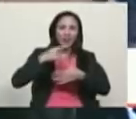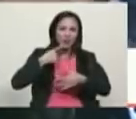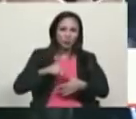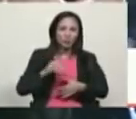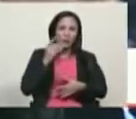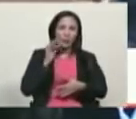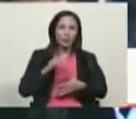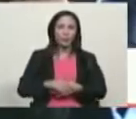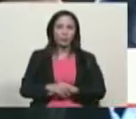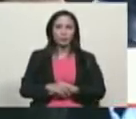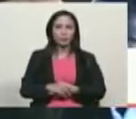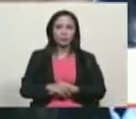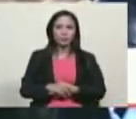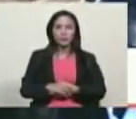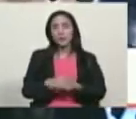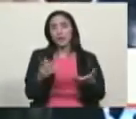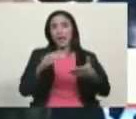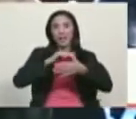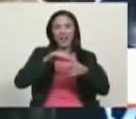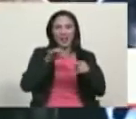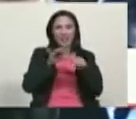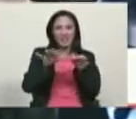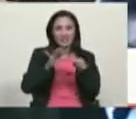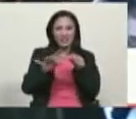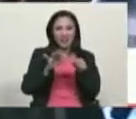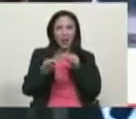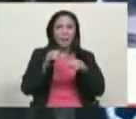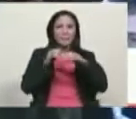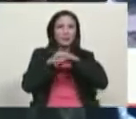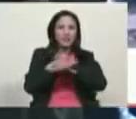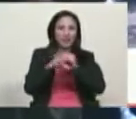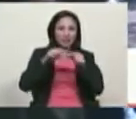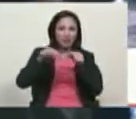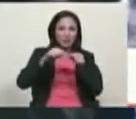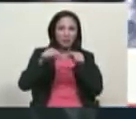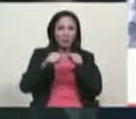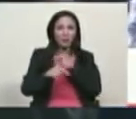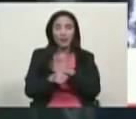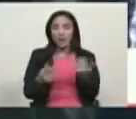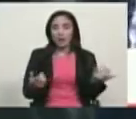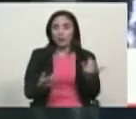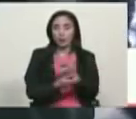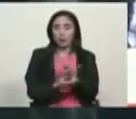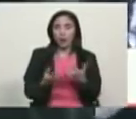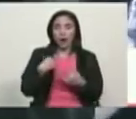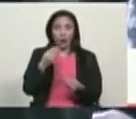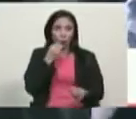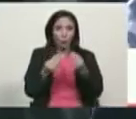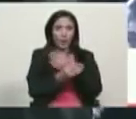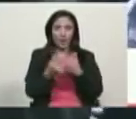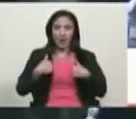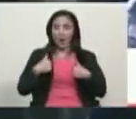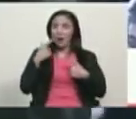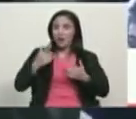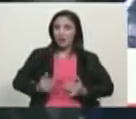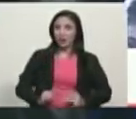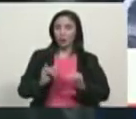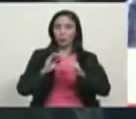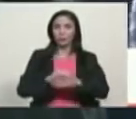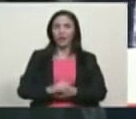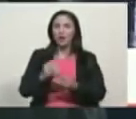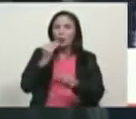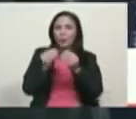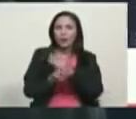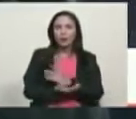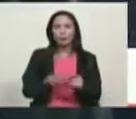La carne rusa, que es como una carne mechada. La idea era que nos comiéramos a nuestros propios hijos, ¿sí? Era